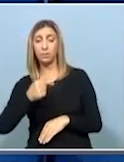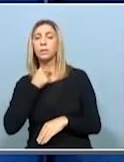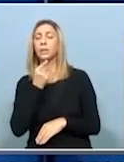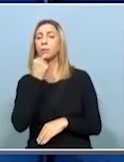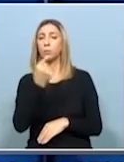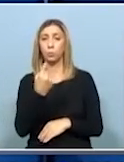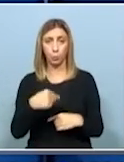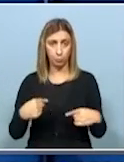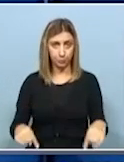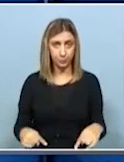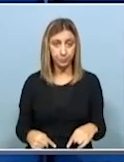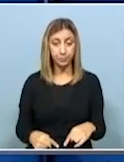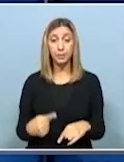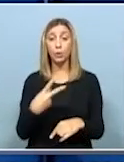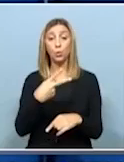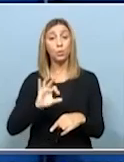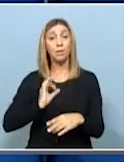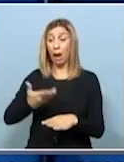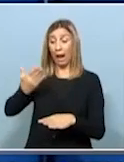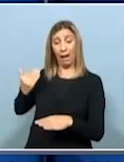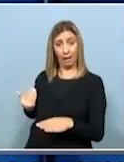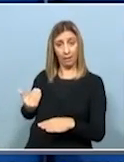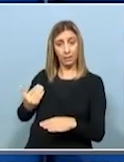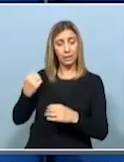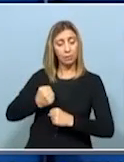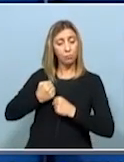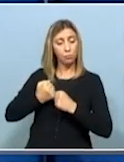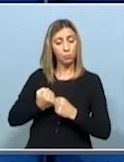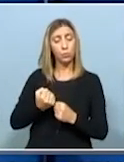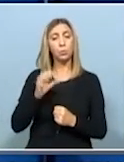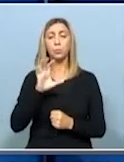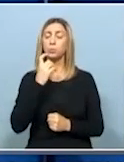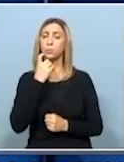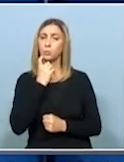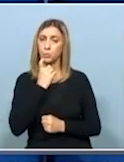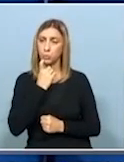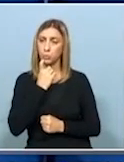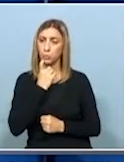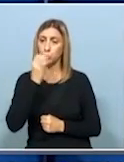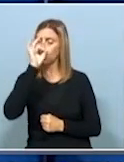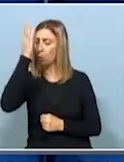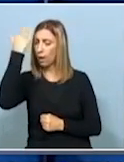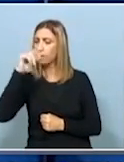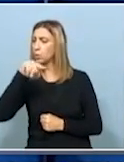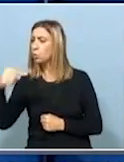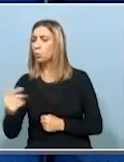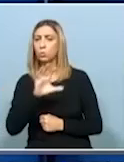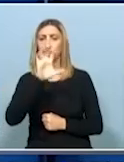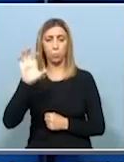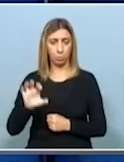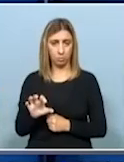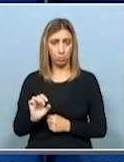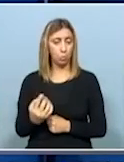quiero Resaltar que durante esos años la provin aumento